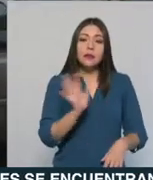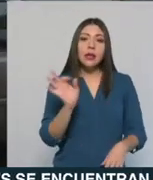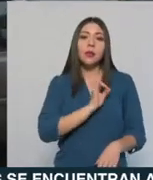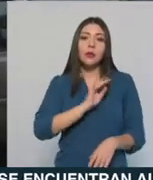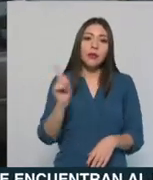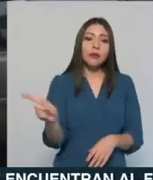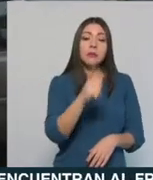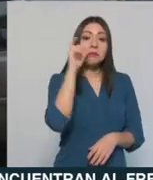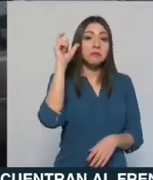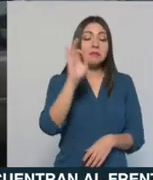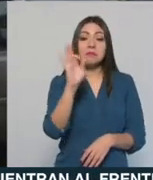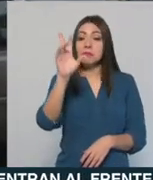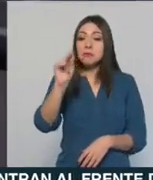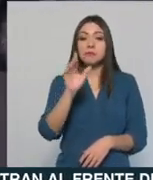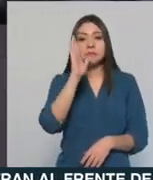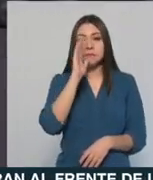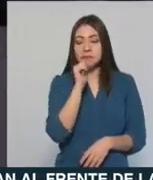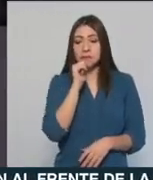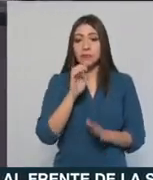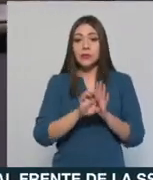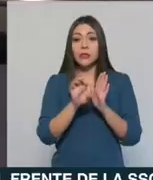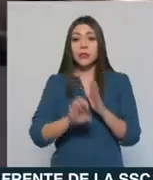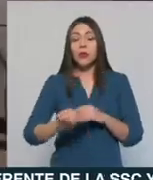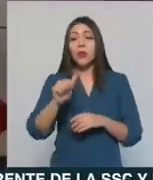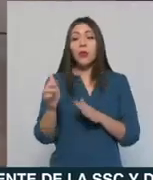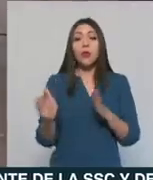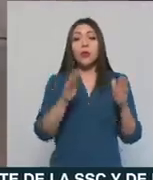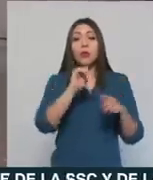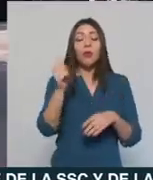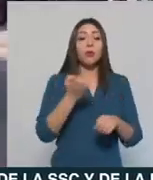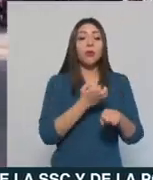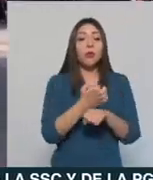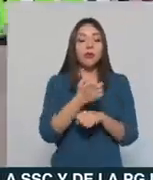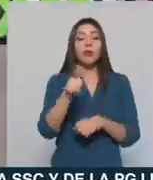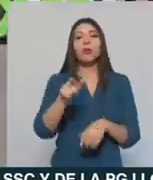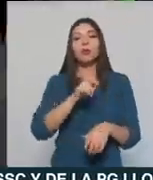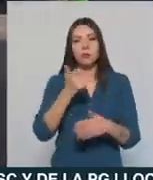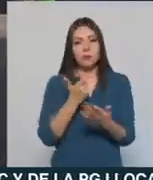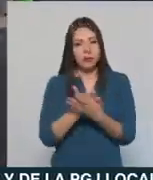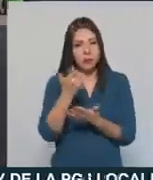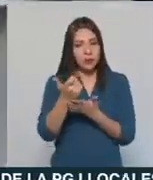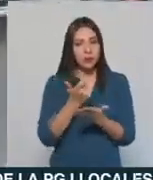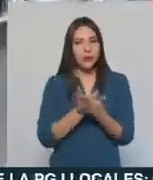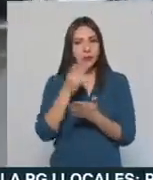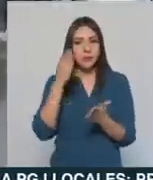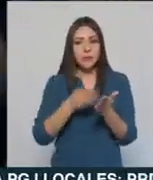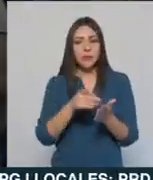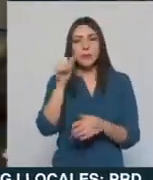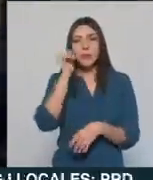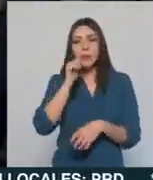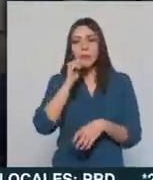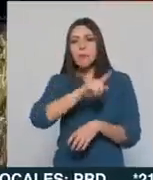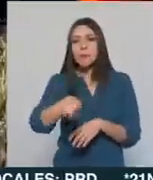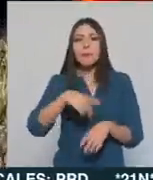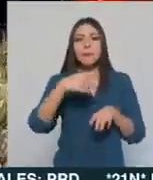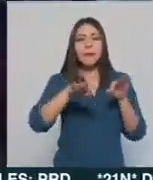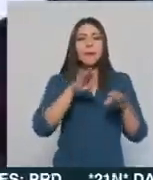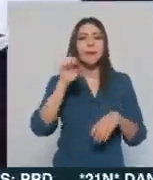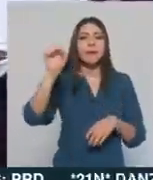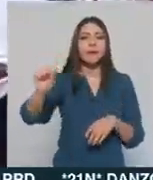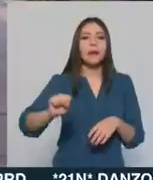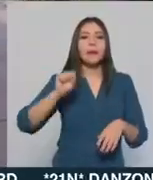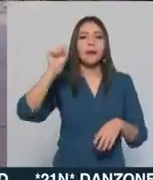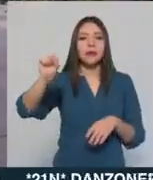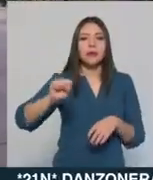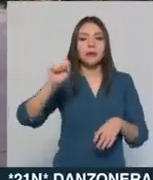placas de otro estado continuarán pagando multas monetarias. Los trabajos se realizarán los sábados y serán supervisados por un juez cívico